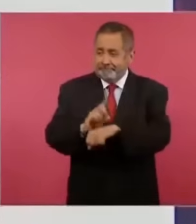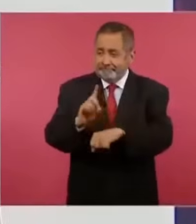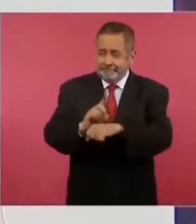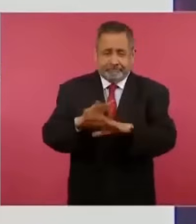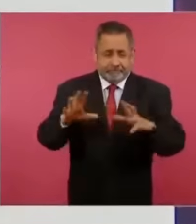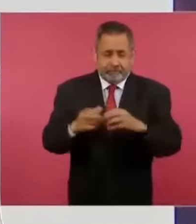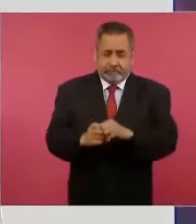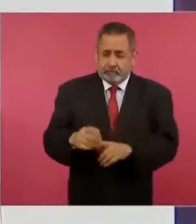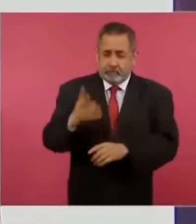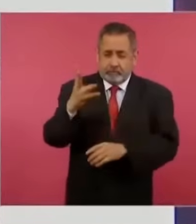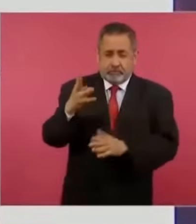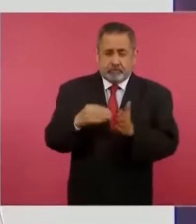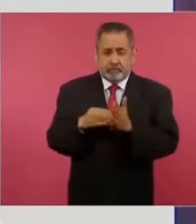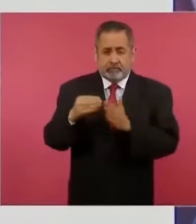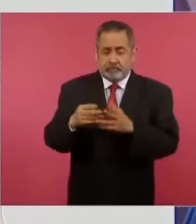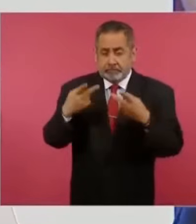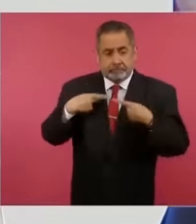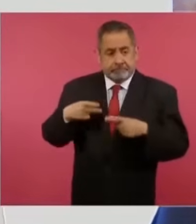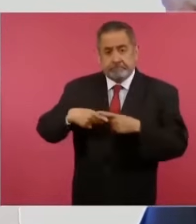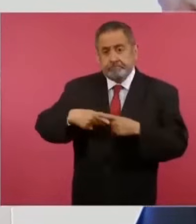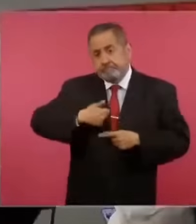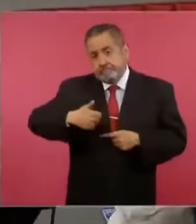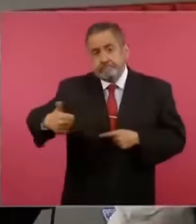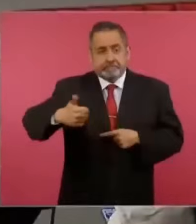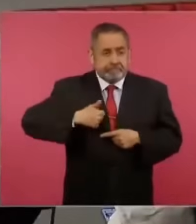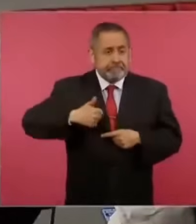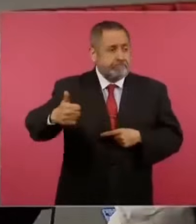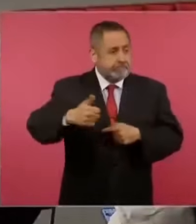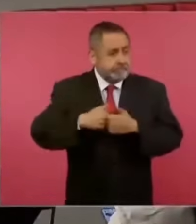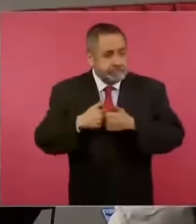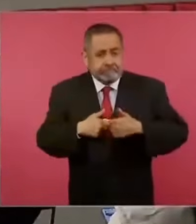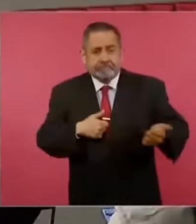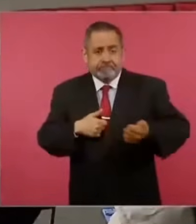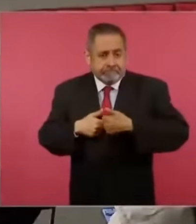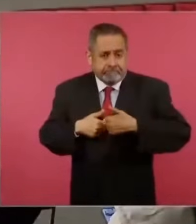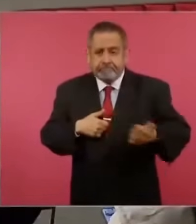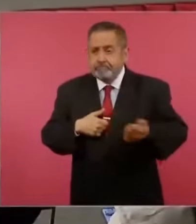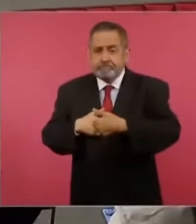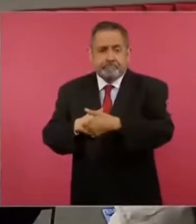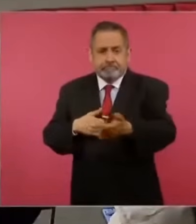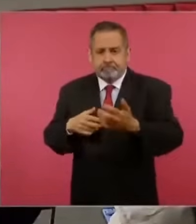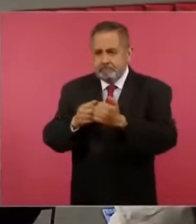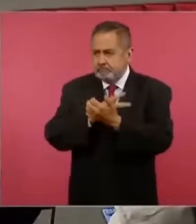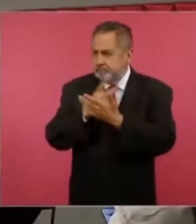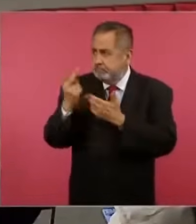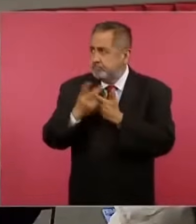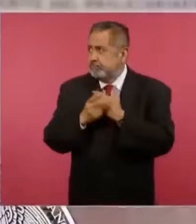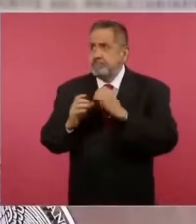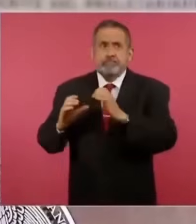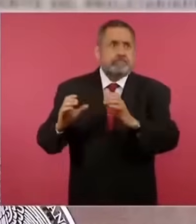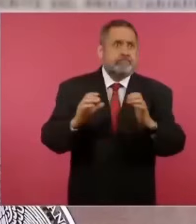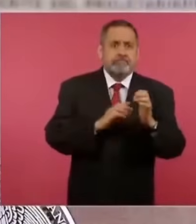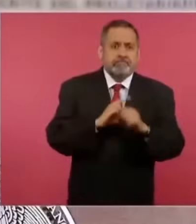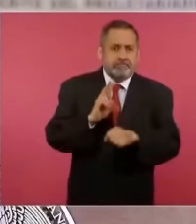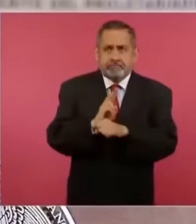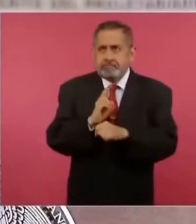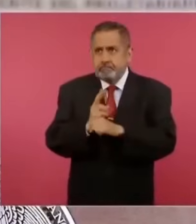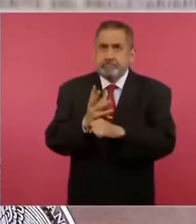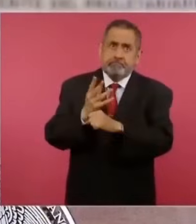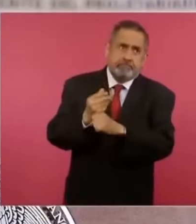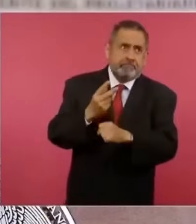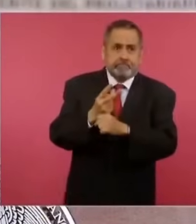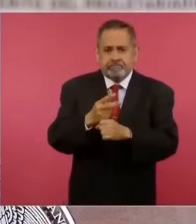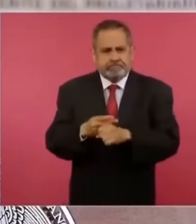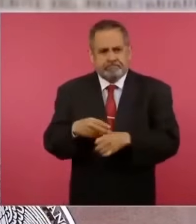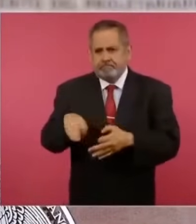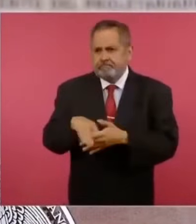de 4 millones de usuarios a sus destinos. Todas las actividades se realizan bajo programas de mantenimiento preventivo y correctivo de